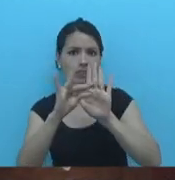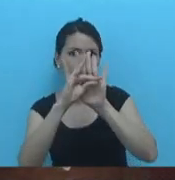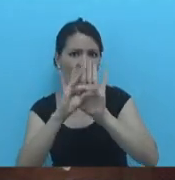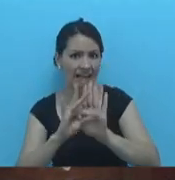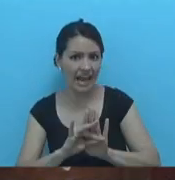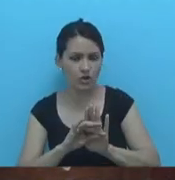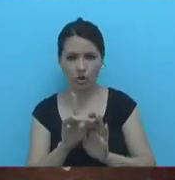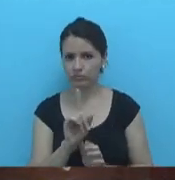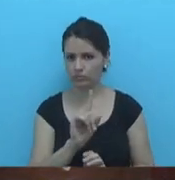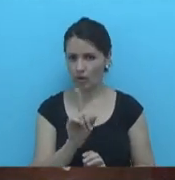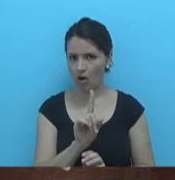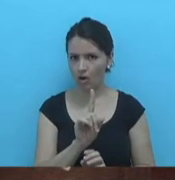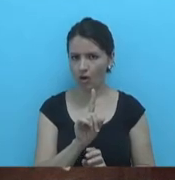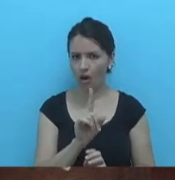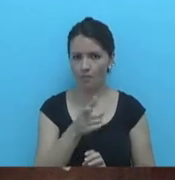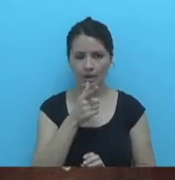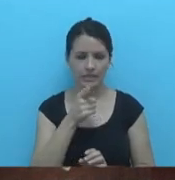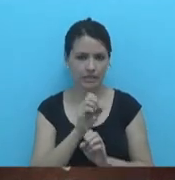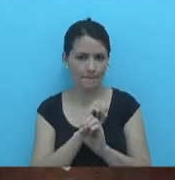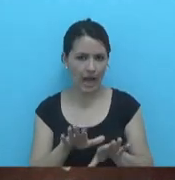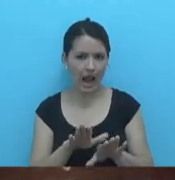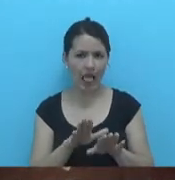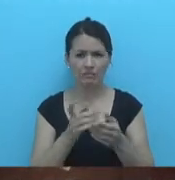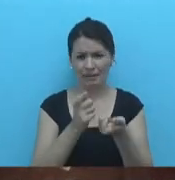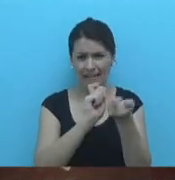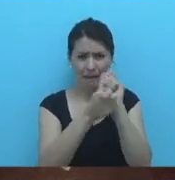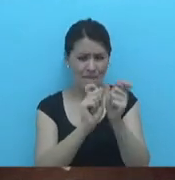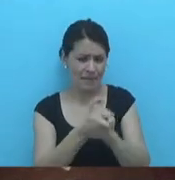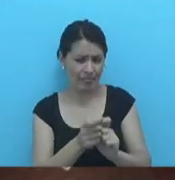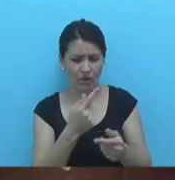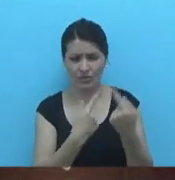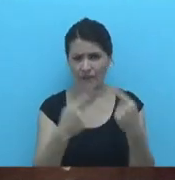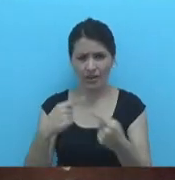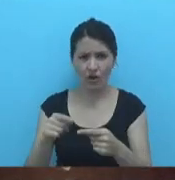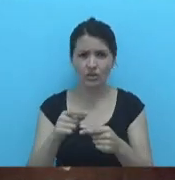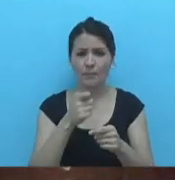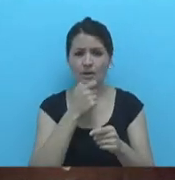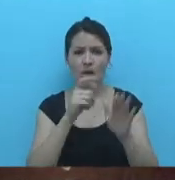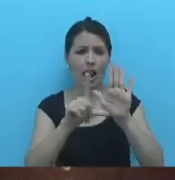una ley que encima desvirtuando en cuanto a su sentido. Estamos hablando de la ley